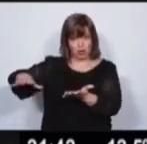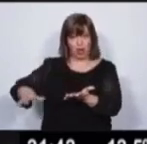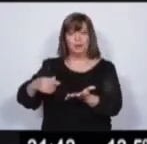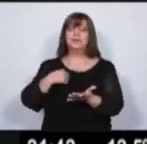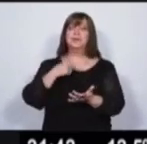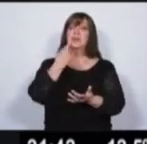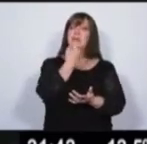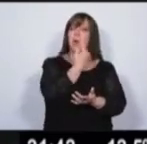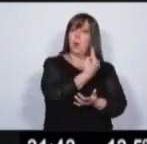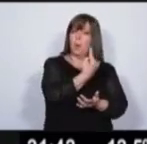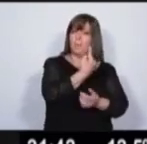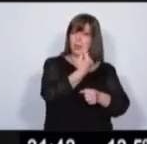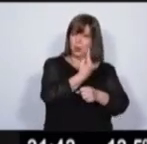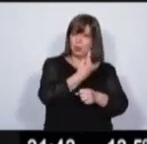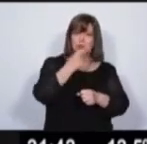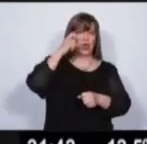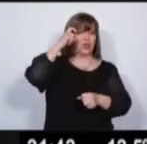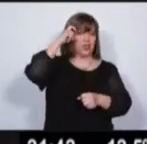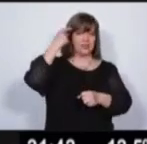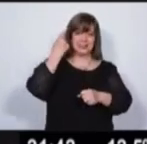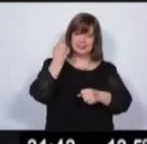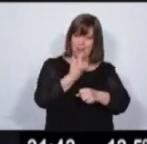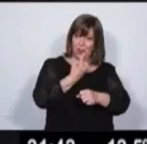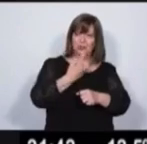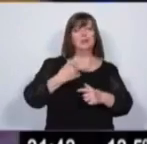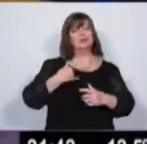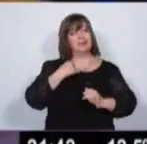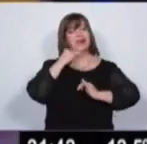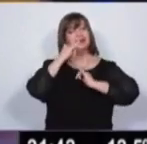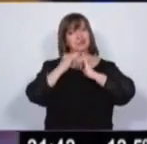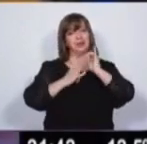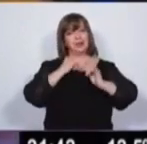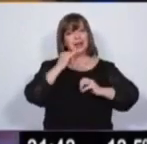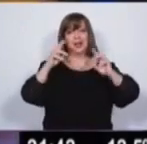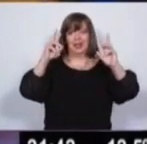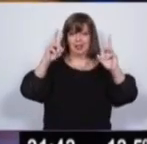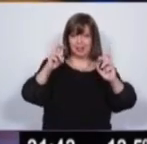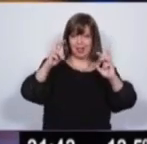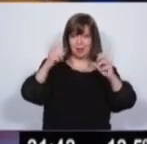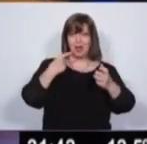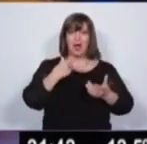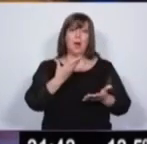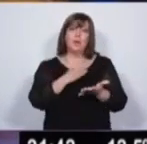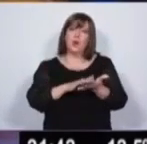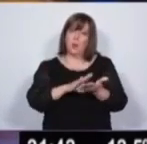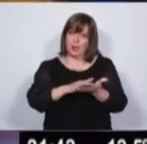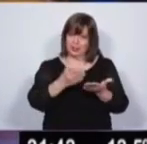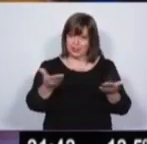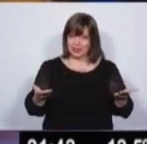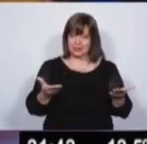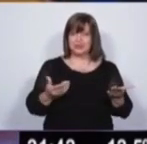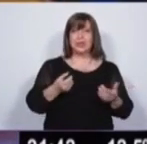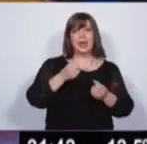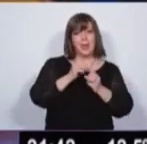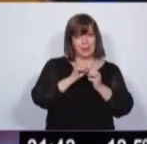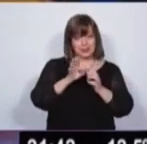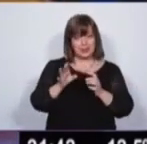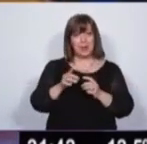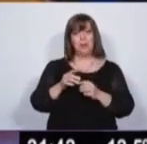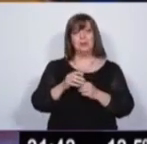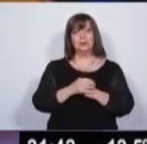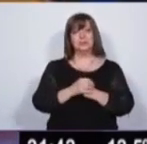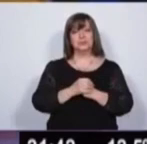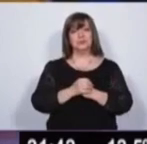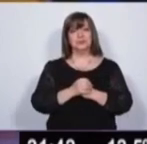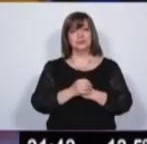tienen un minuto diez segundos para dar a conocer su diagnóstico sobre este tema y también sus propuestas comenzamos por el